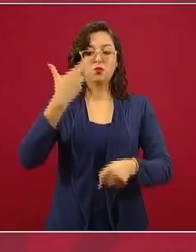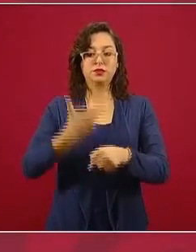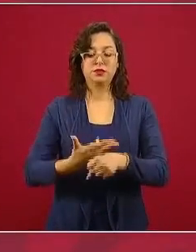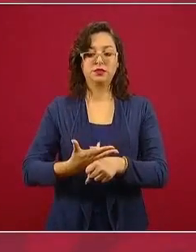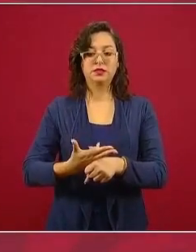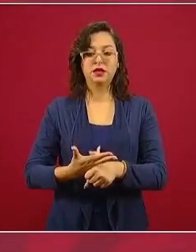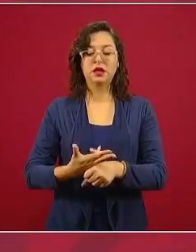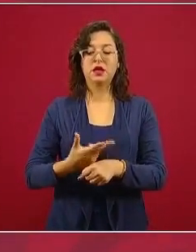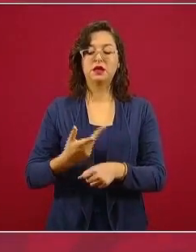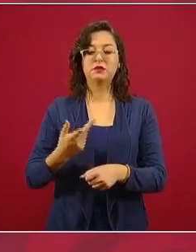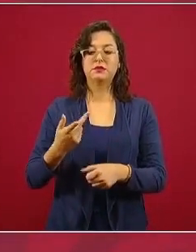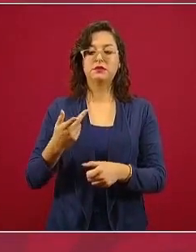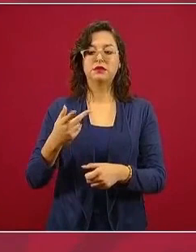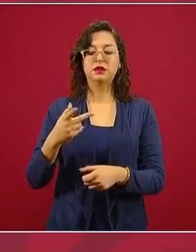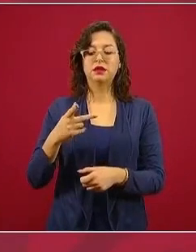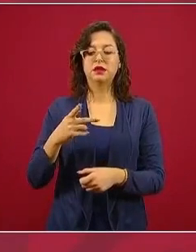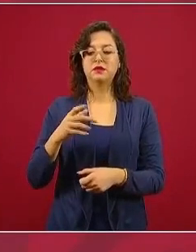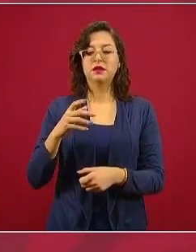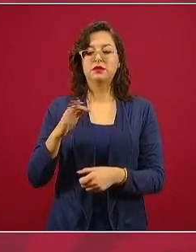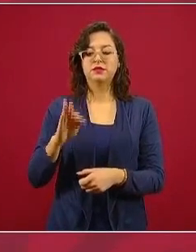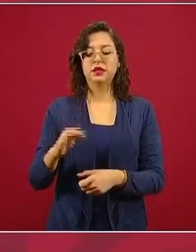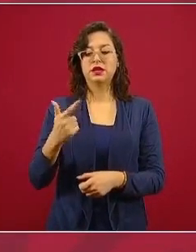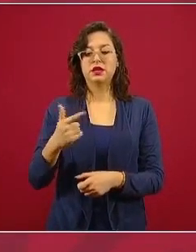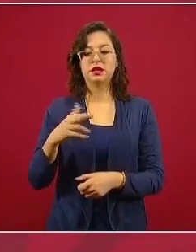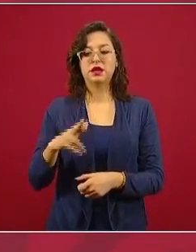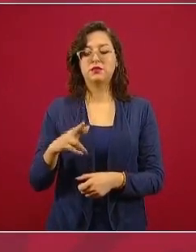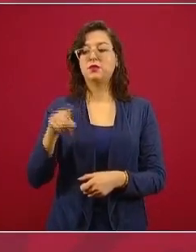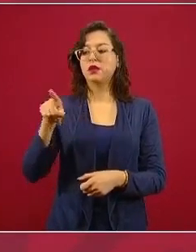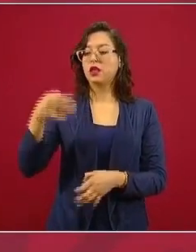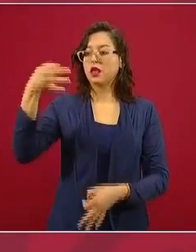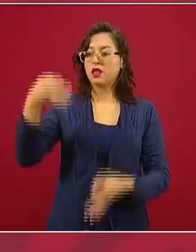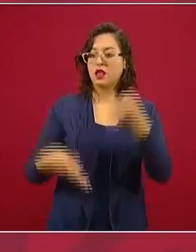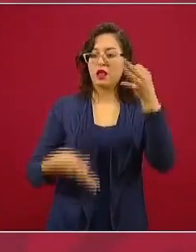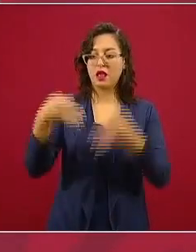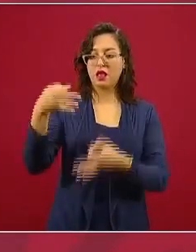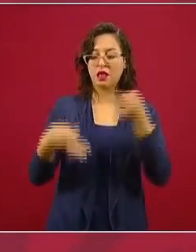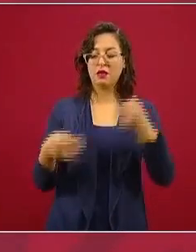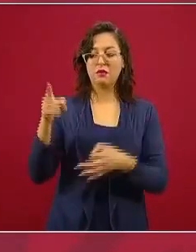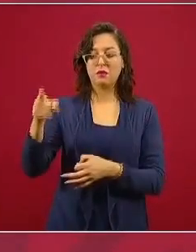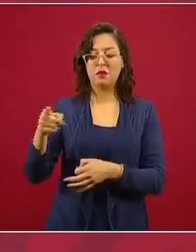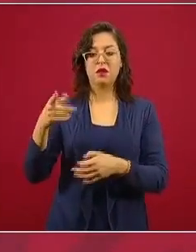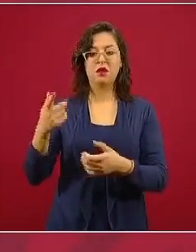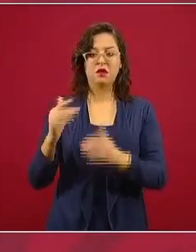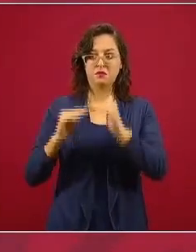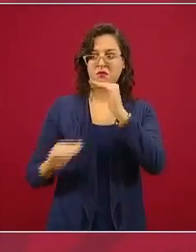general Alejandro Gers Manero. Le tengo confianza. Aprovecho para